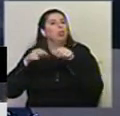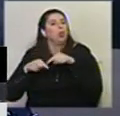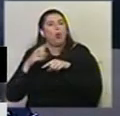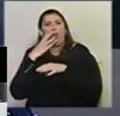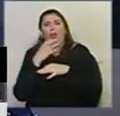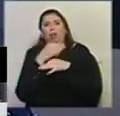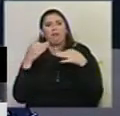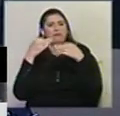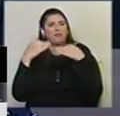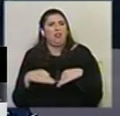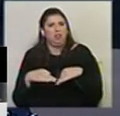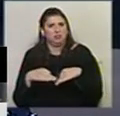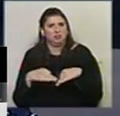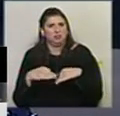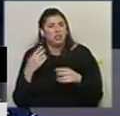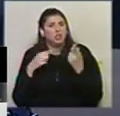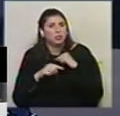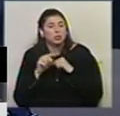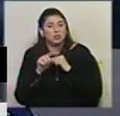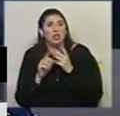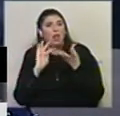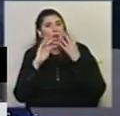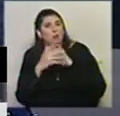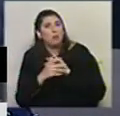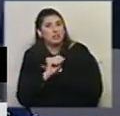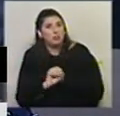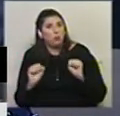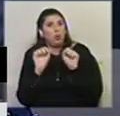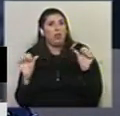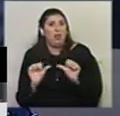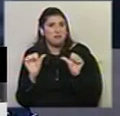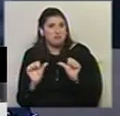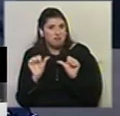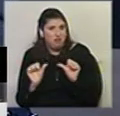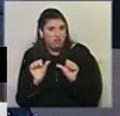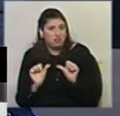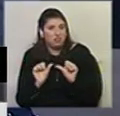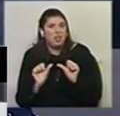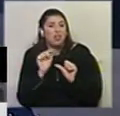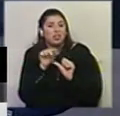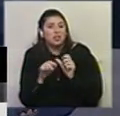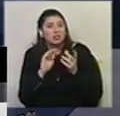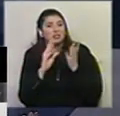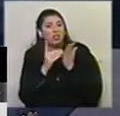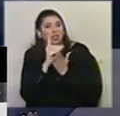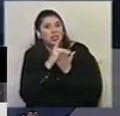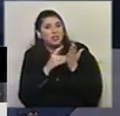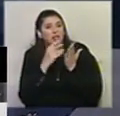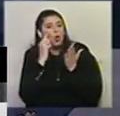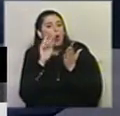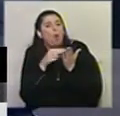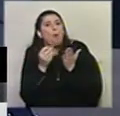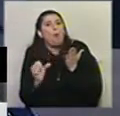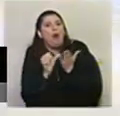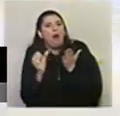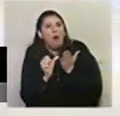los diseños para la provisión sean diseños que garanticen del lado de la evaluación de las tecnologías, por un